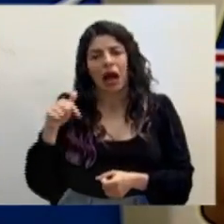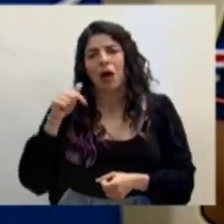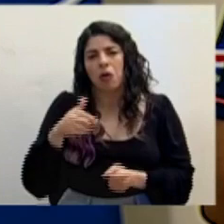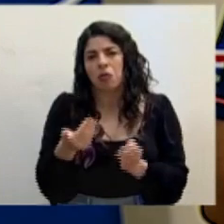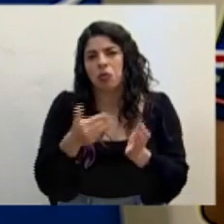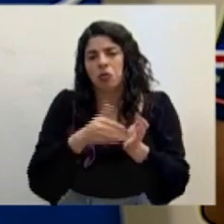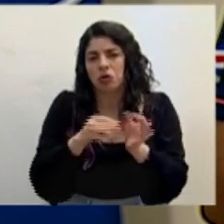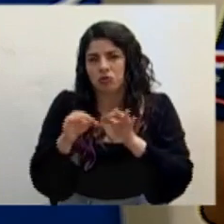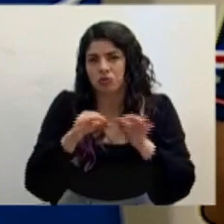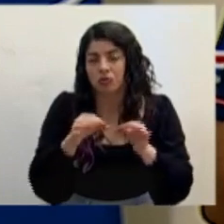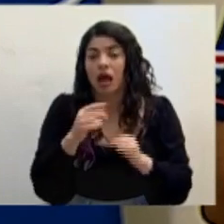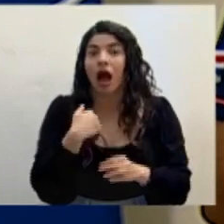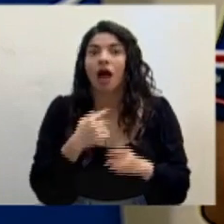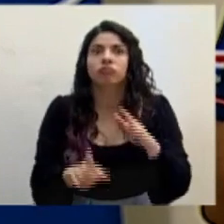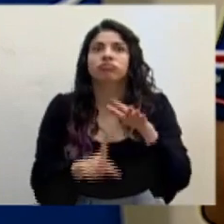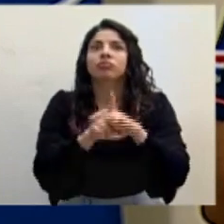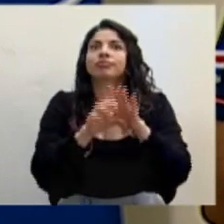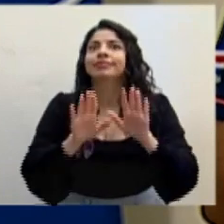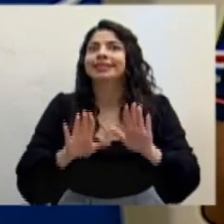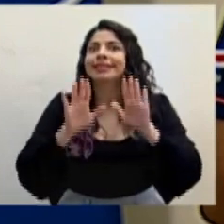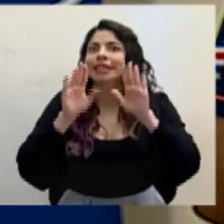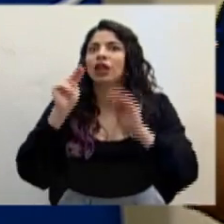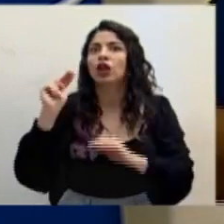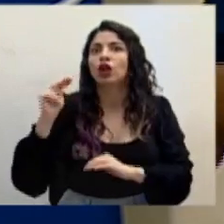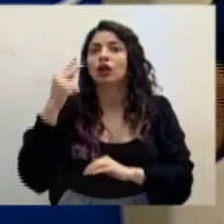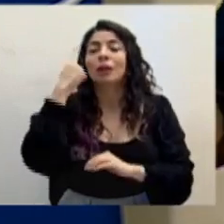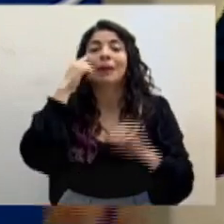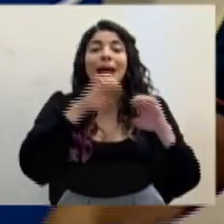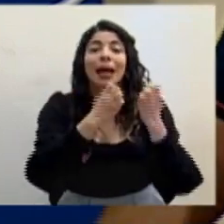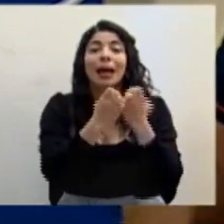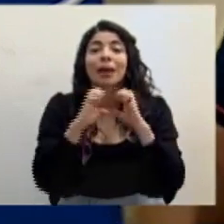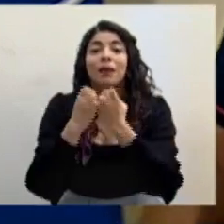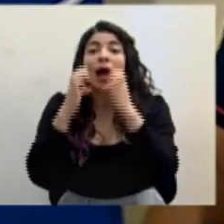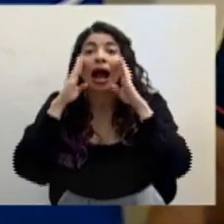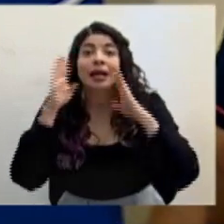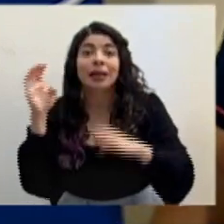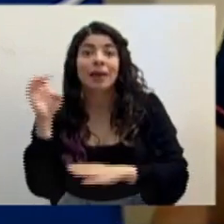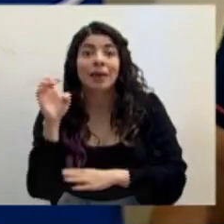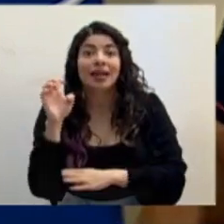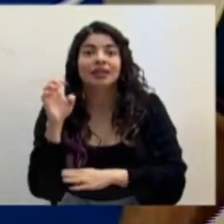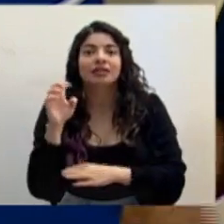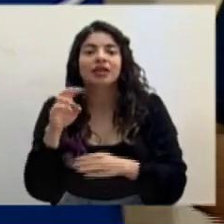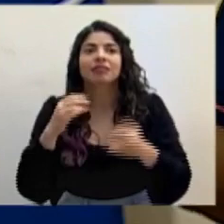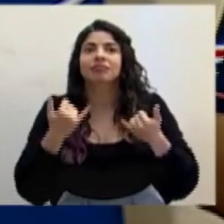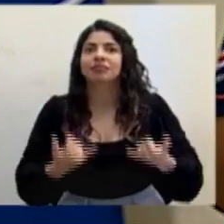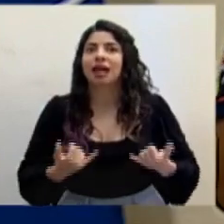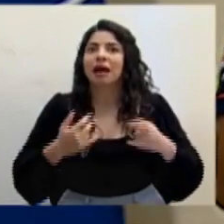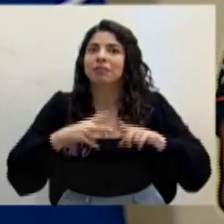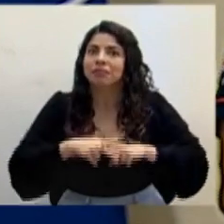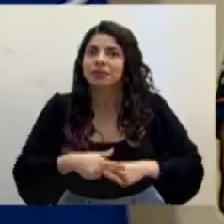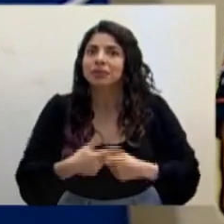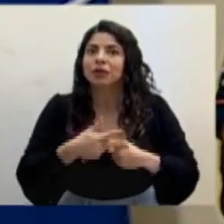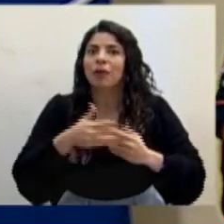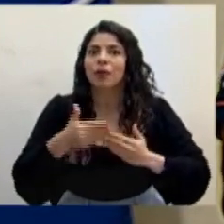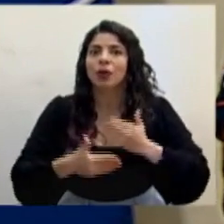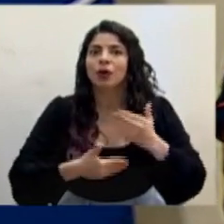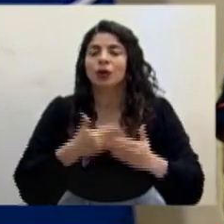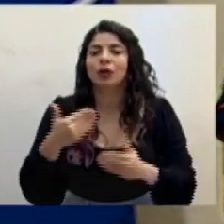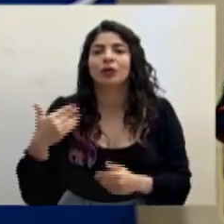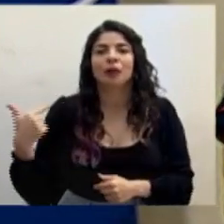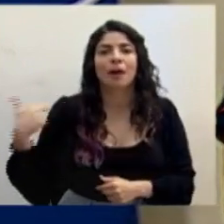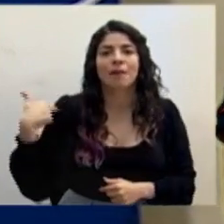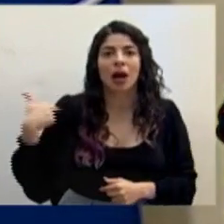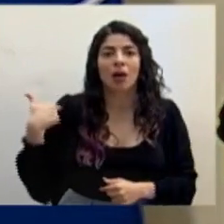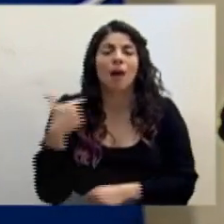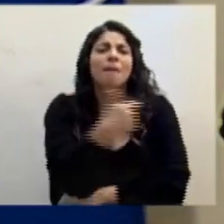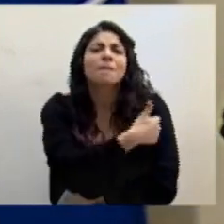también, hay una excelente noticia para los cuerpos de atención de emergencia y es que ya ha iniciado el proceso de vacunación del